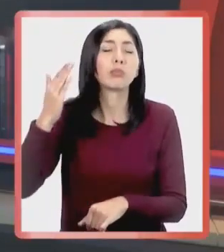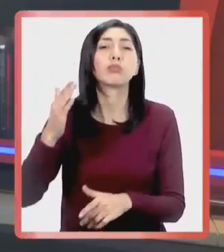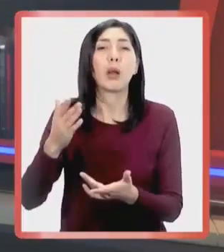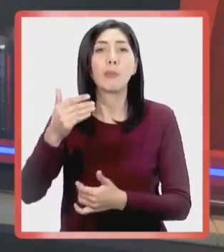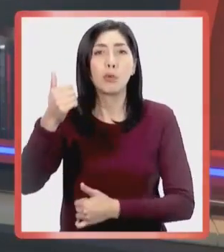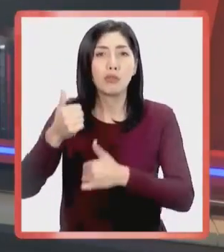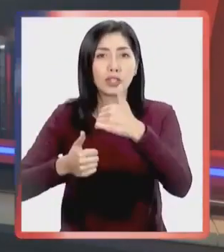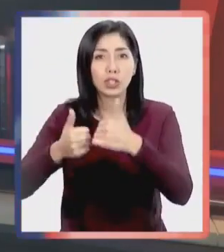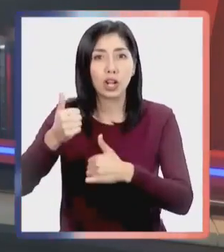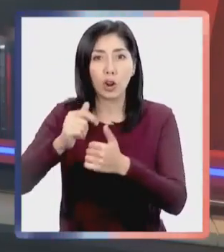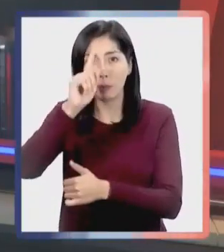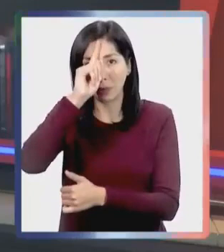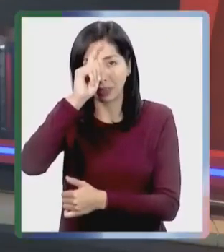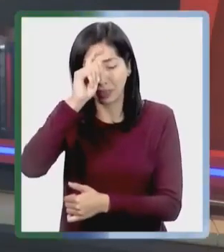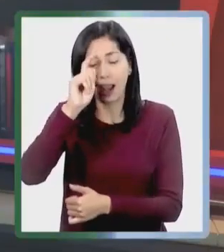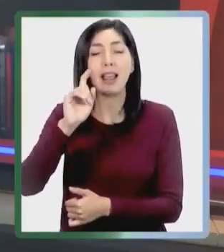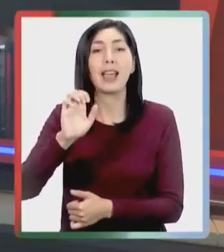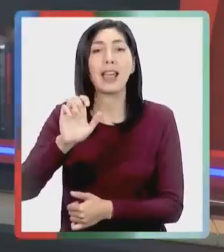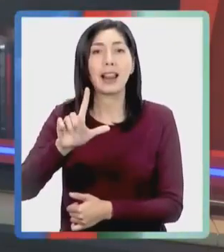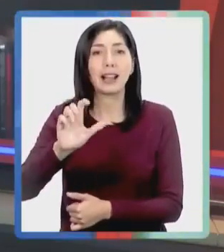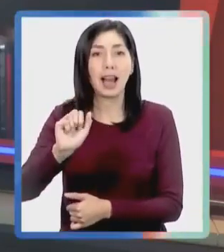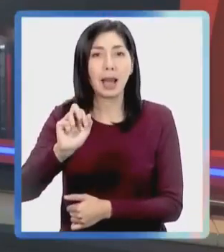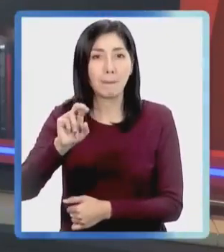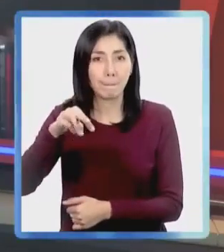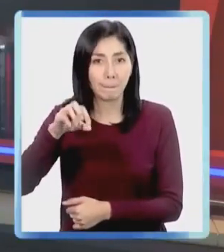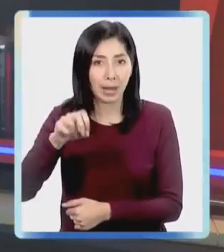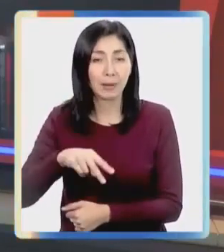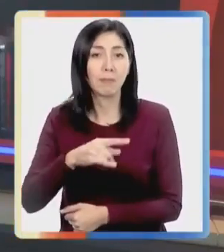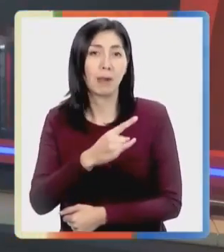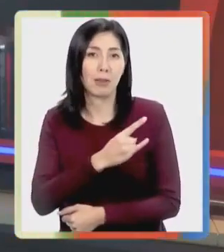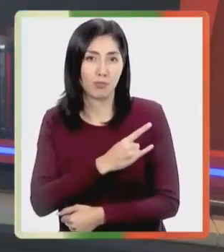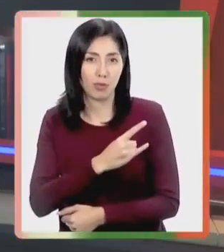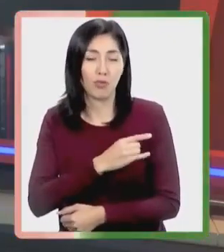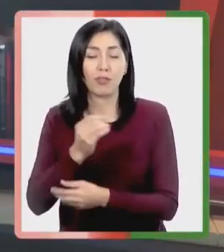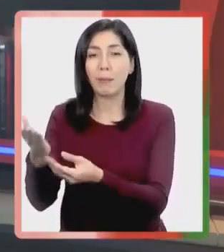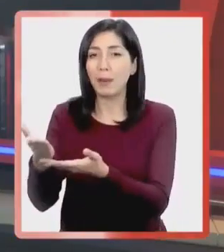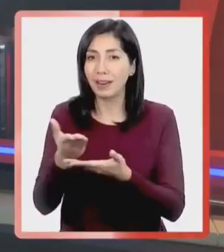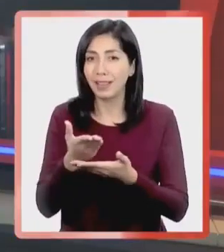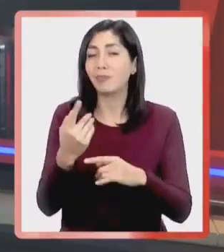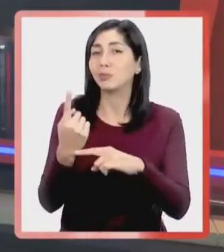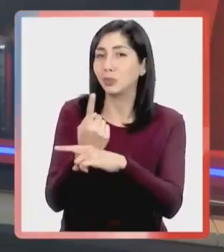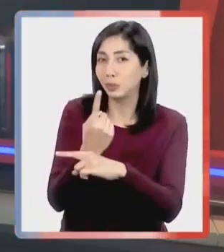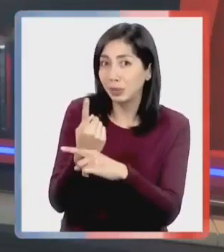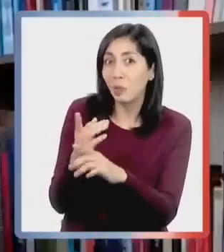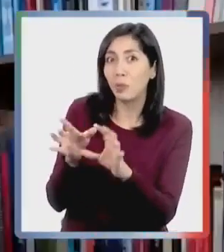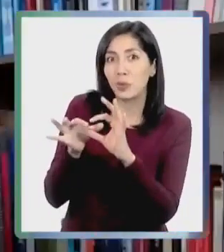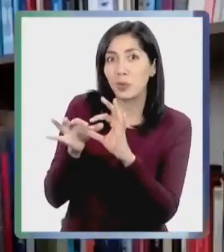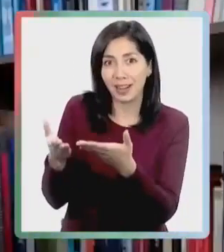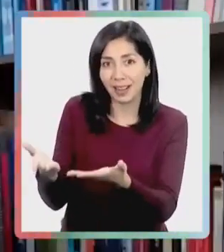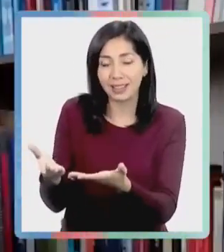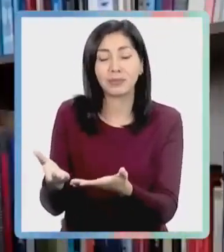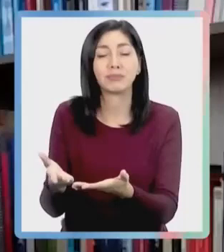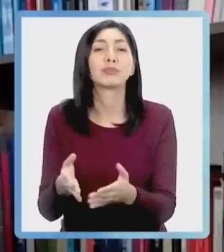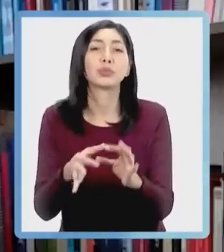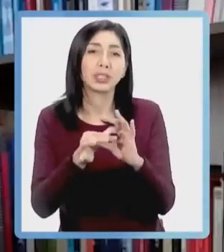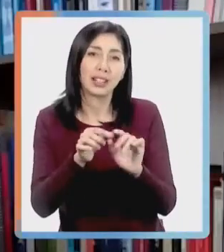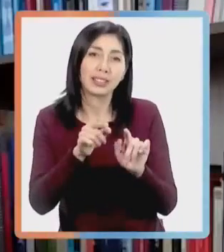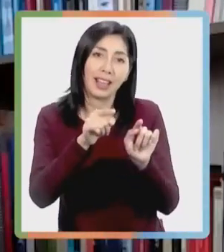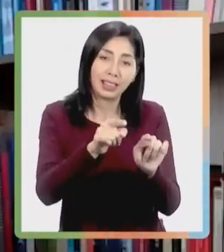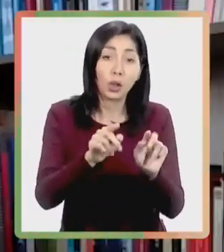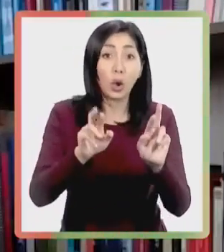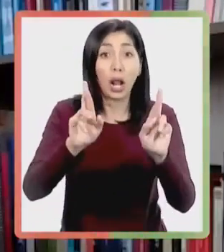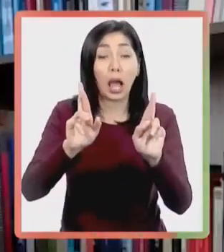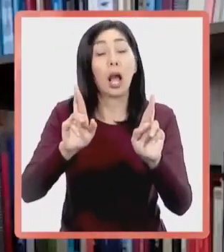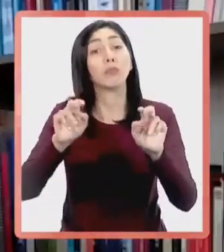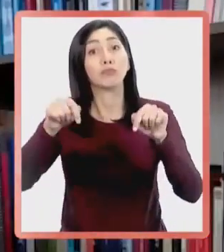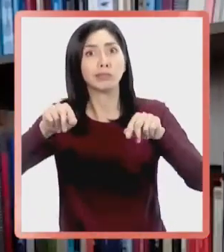además profesional del Hospital El Carmen de Maipú. Le damos la bienvenida y muchísimas gracias, doctora, por conversar con las regiones de Chile. No, al contrario, muchas gracias a ti y ojalá